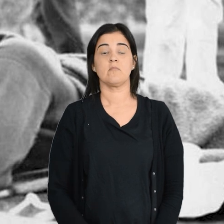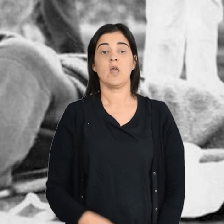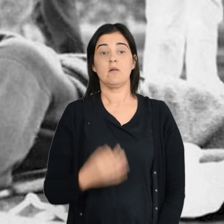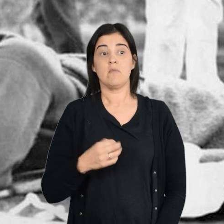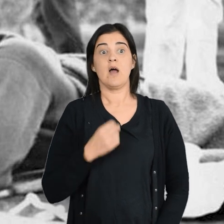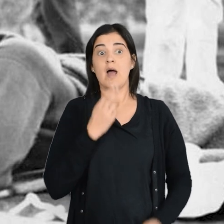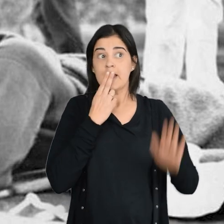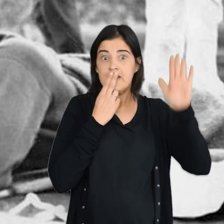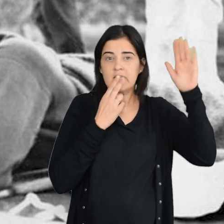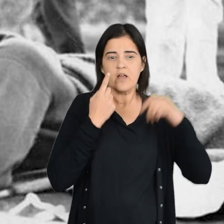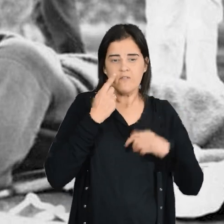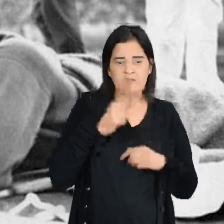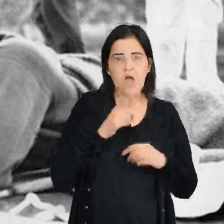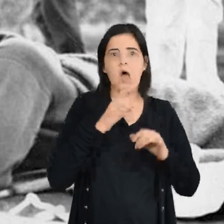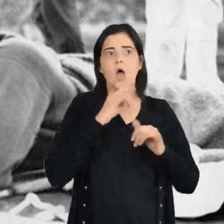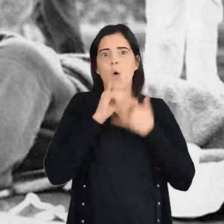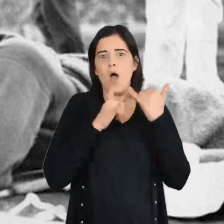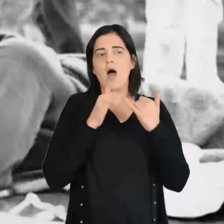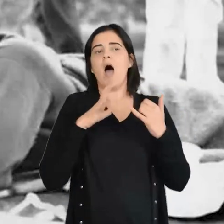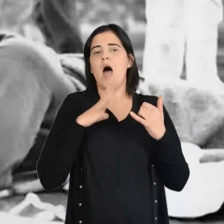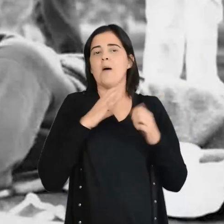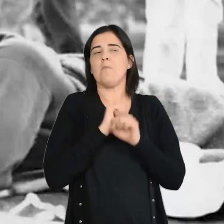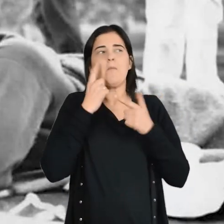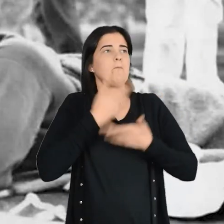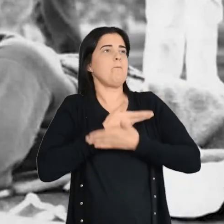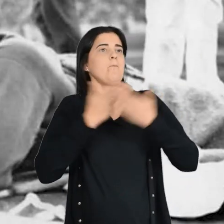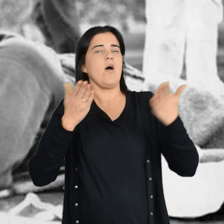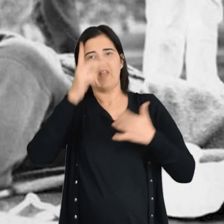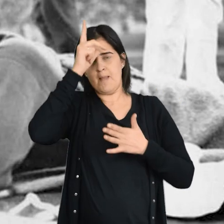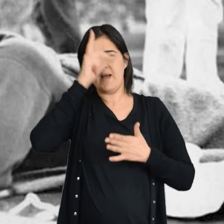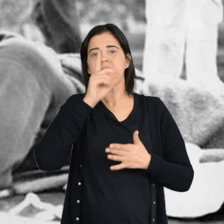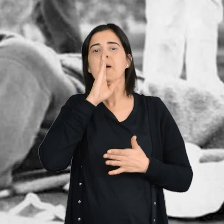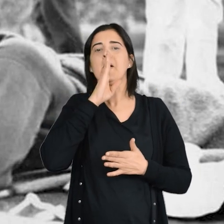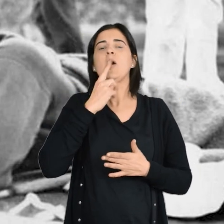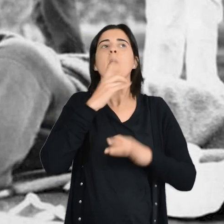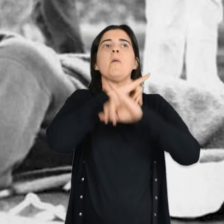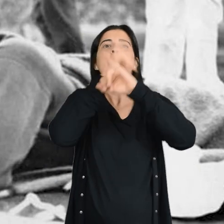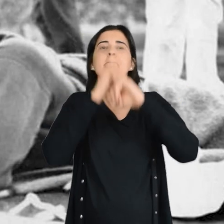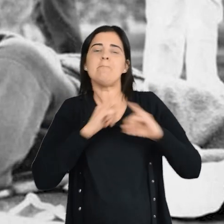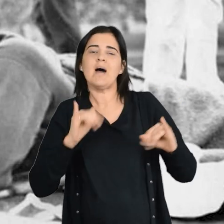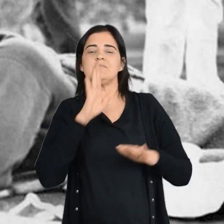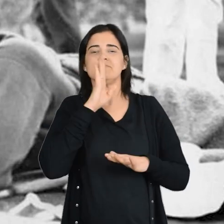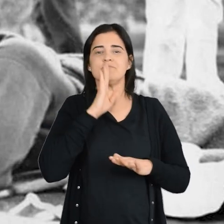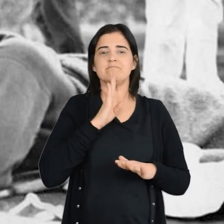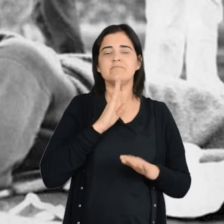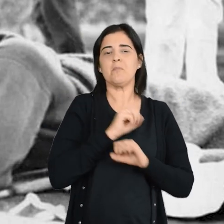los nazis vieron en los juegos la posibilidad de mostrar al mundo una Alemania pacífica y tolerante